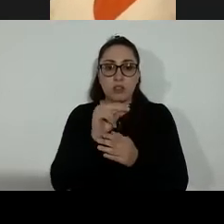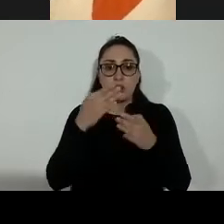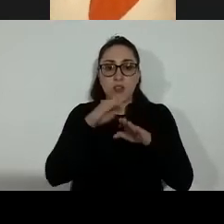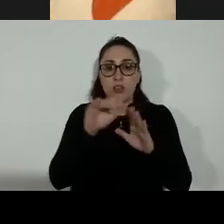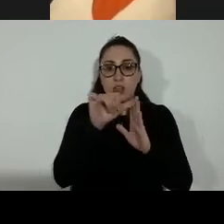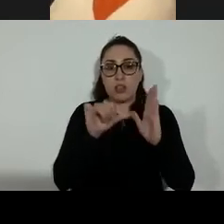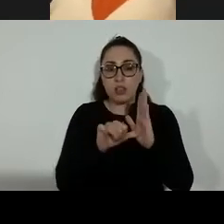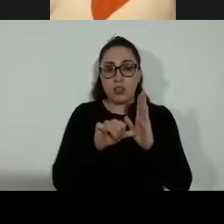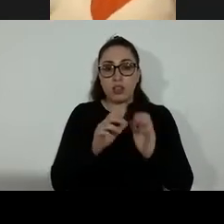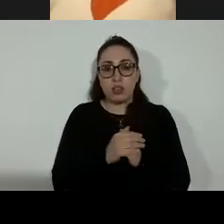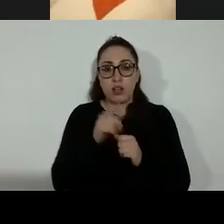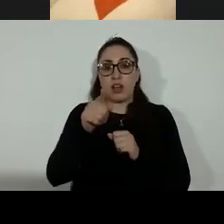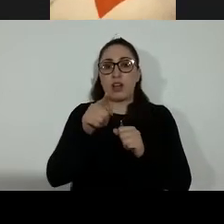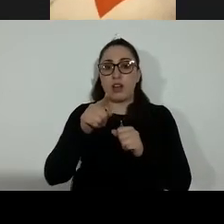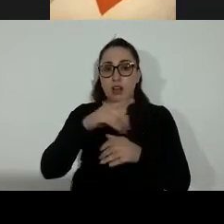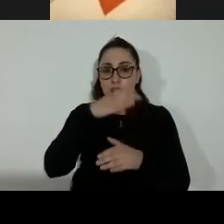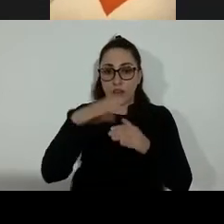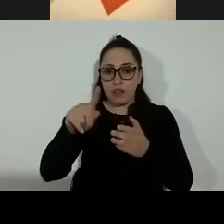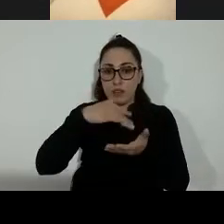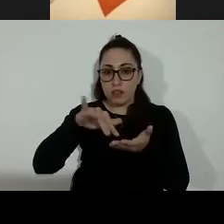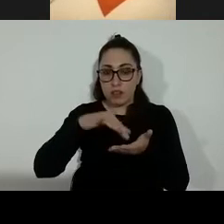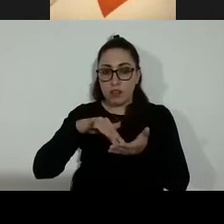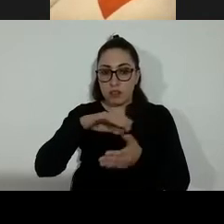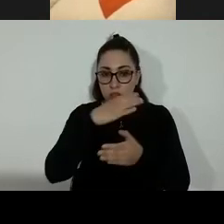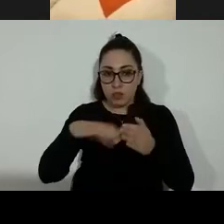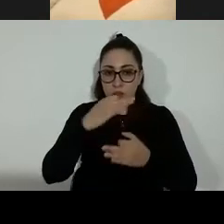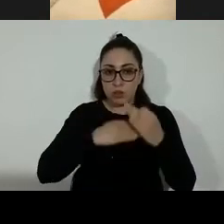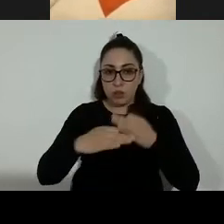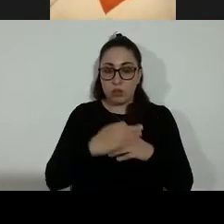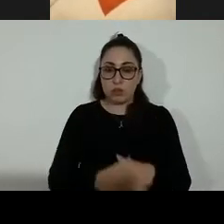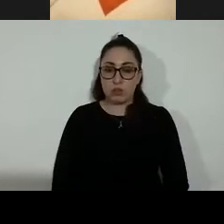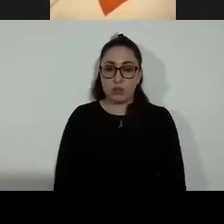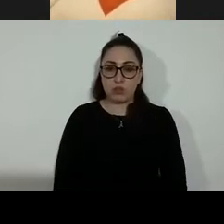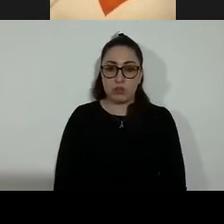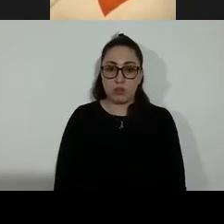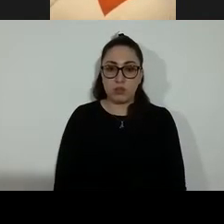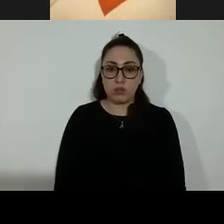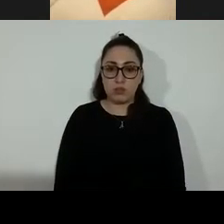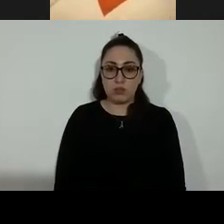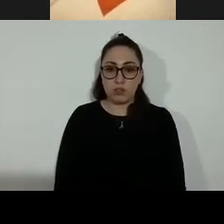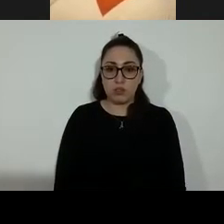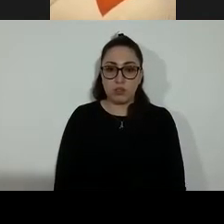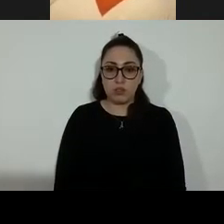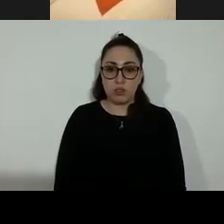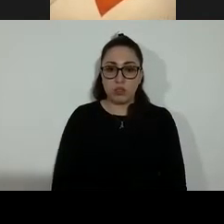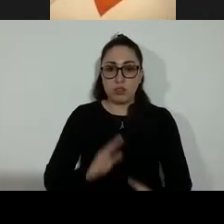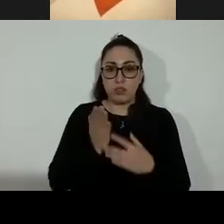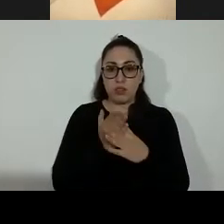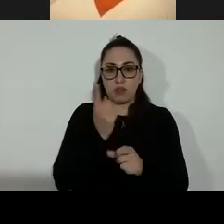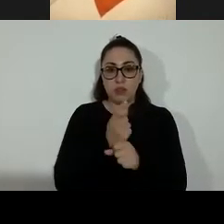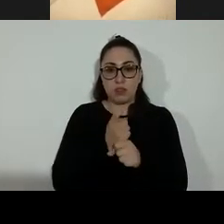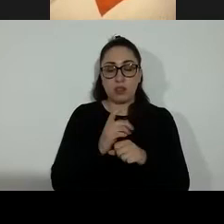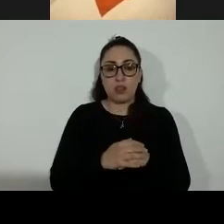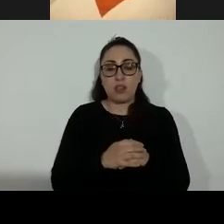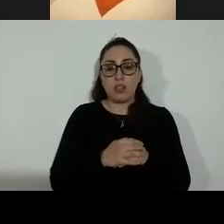no, pero termine el párrafo. Así dice, fracción primera, se discutirán y votarán en lo general